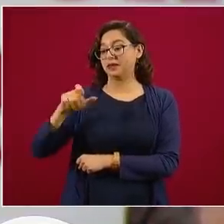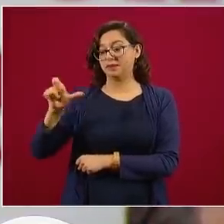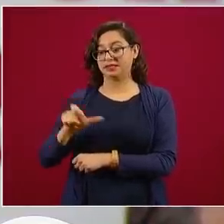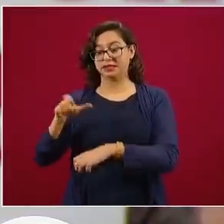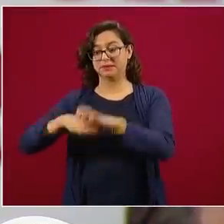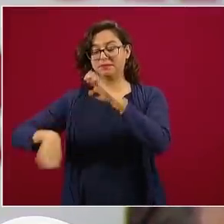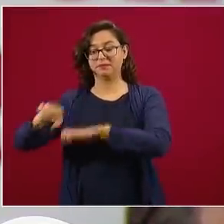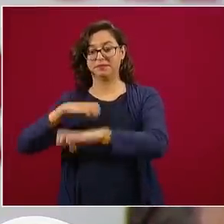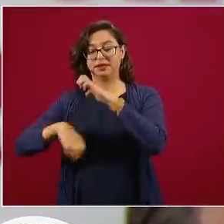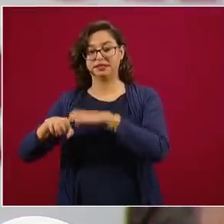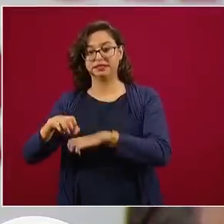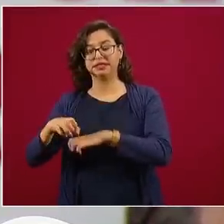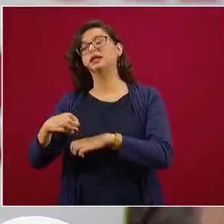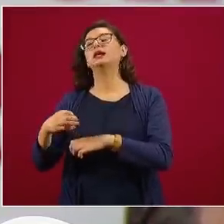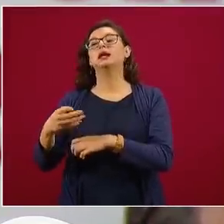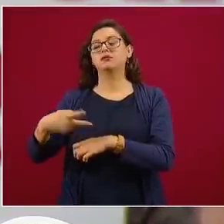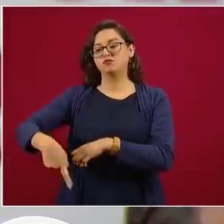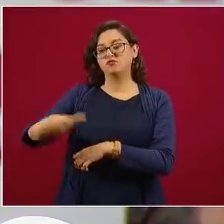empresa que es